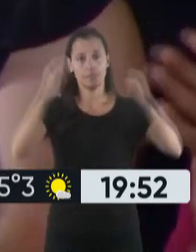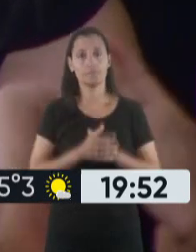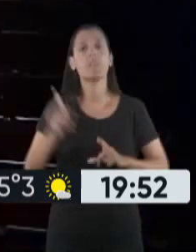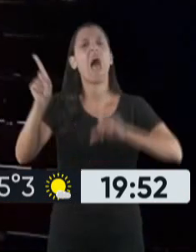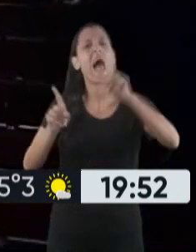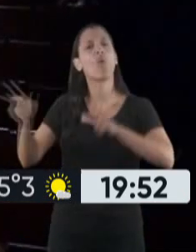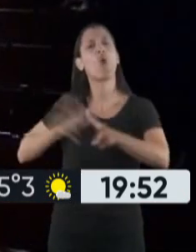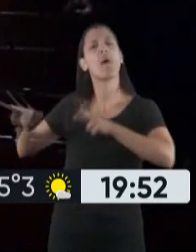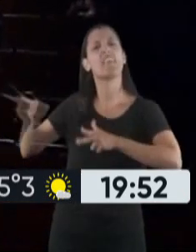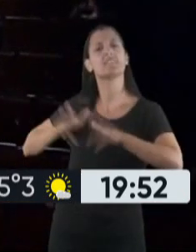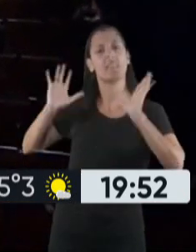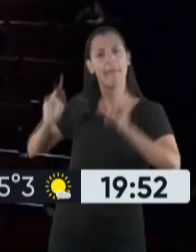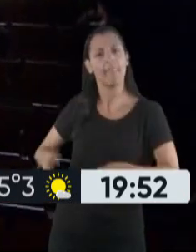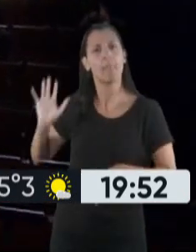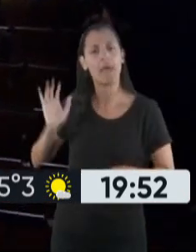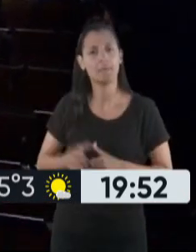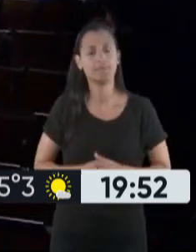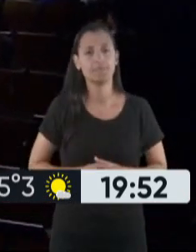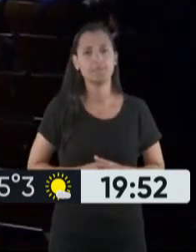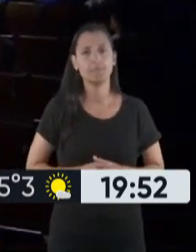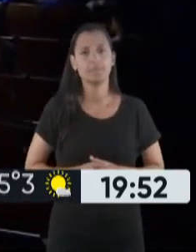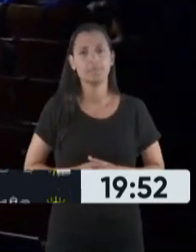Algunos me decían también,